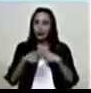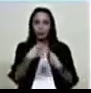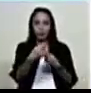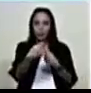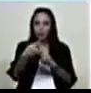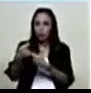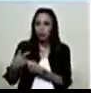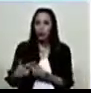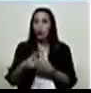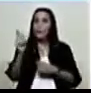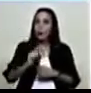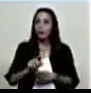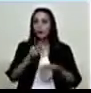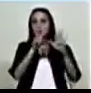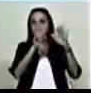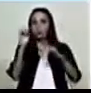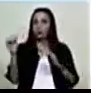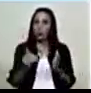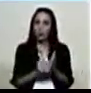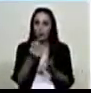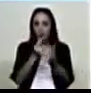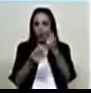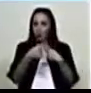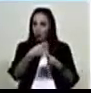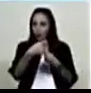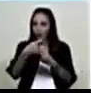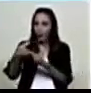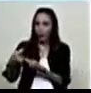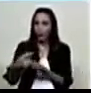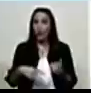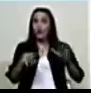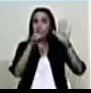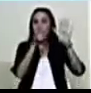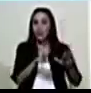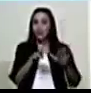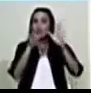efectivo, va a ser mensual, 700 mil bolívares, a